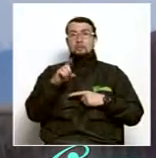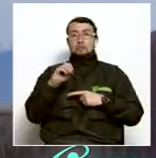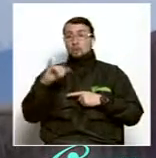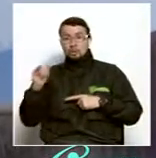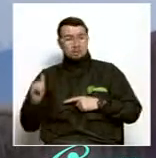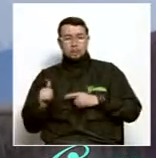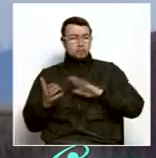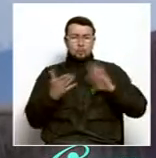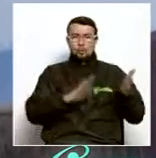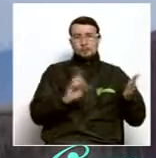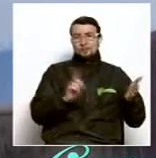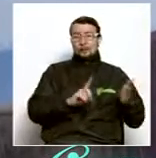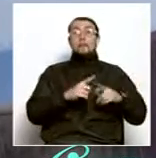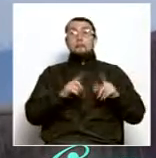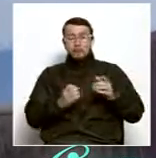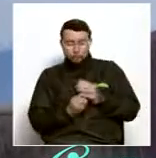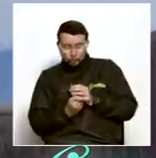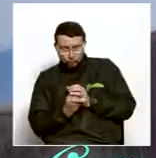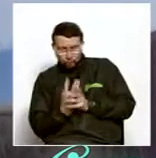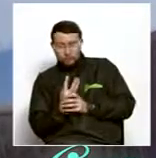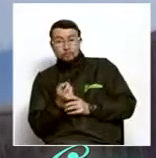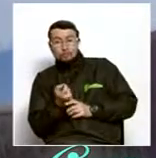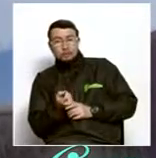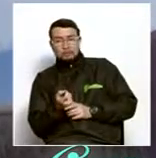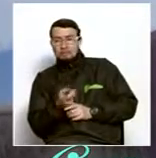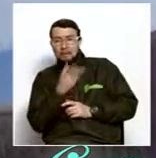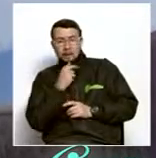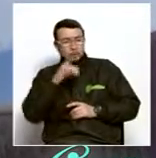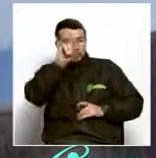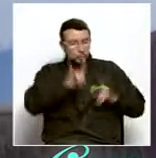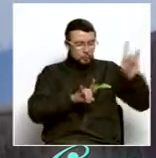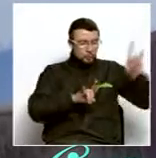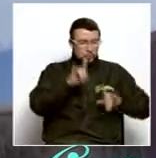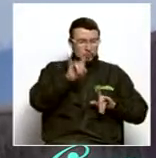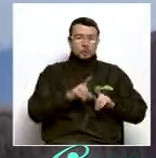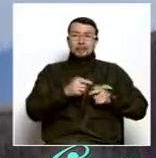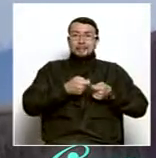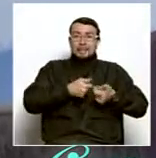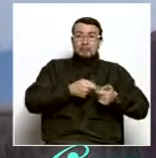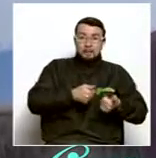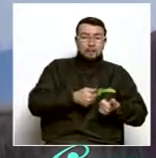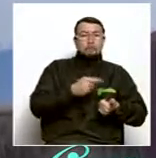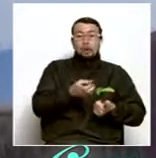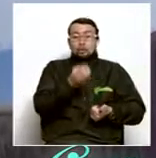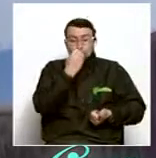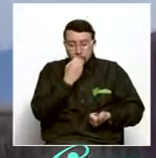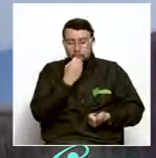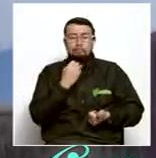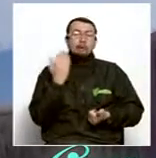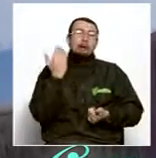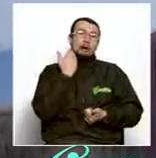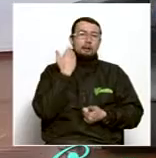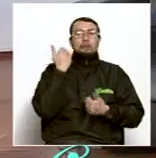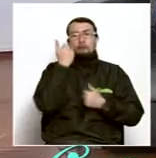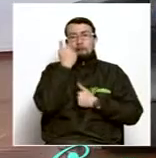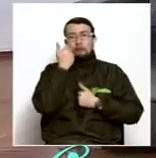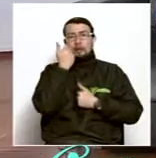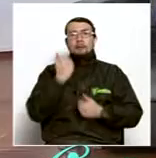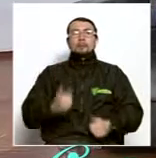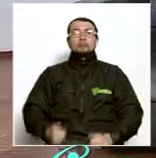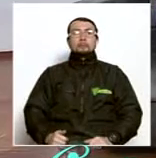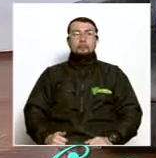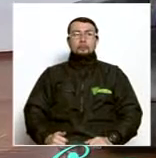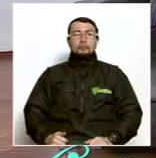arvenses. Pero estas plantas se absorben los químicos y los llevan a la semilla, y esa semilla es la que nosotros nos estamos consumiendo. No, pues